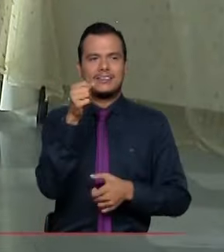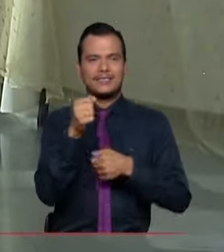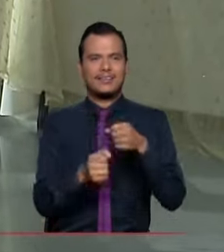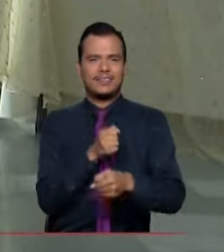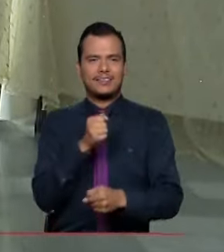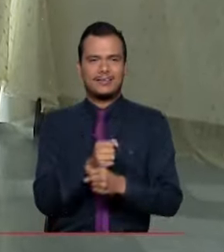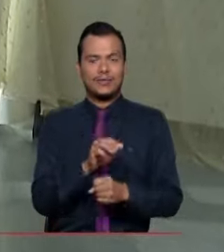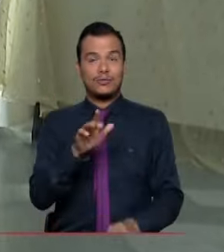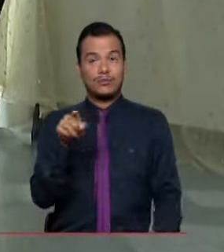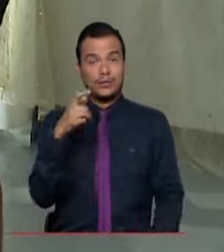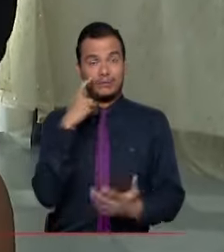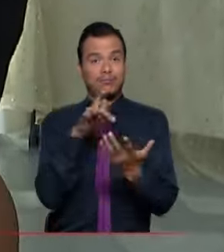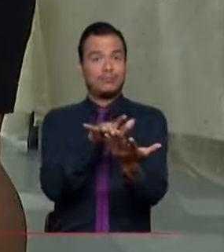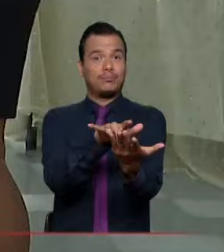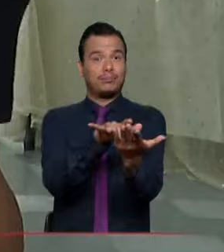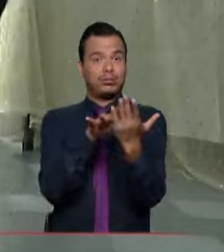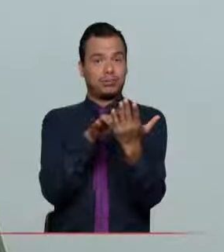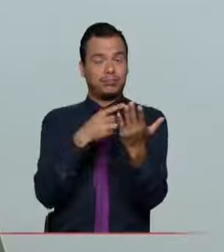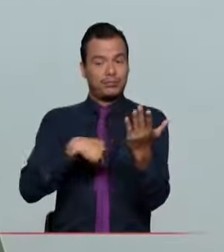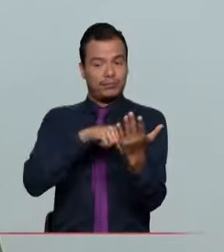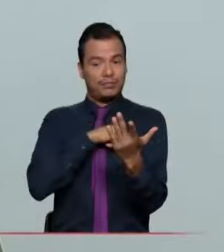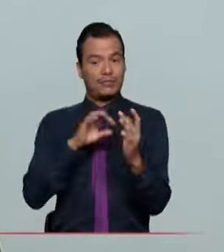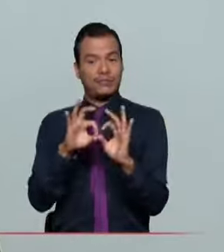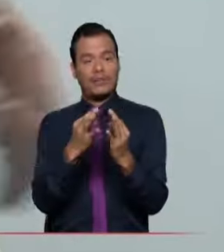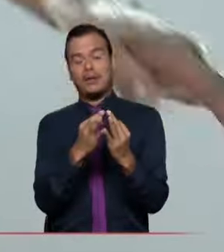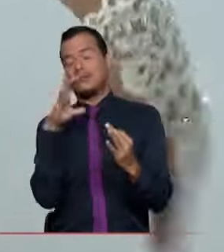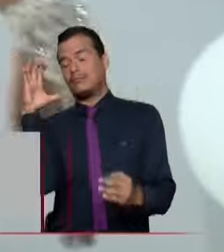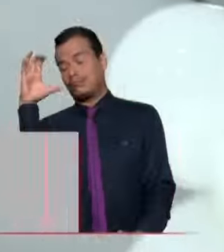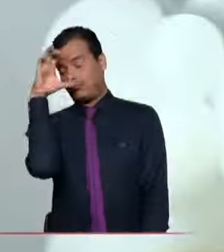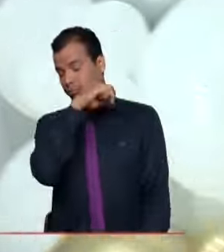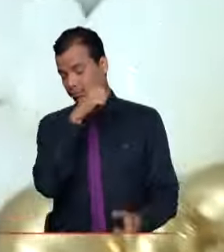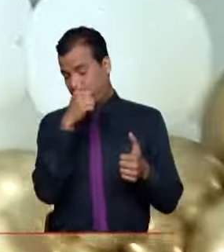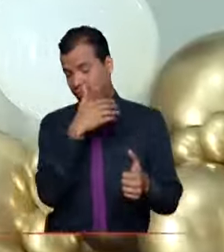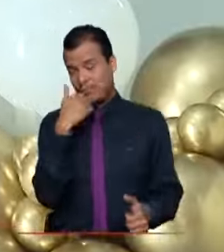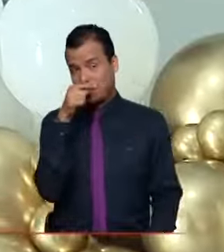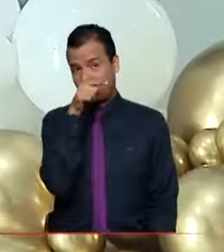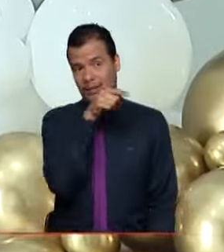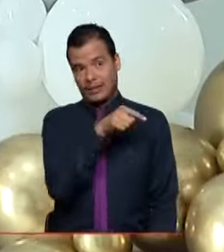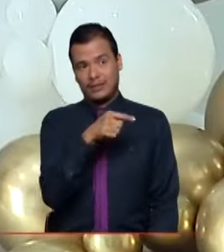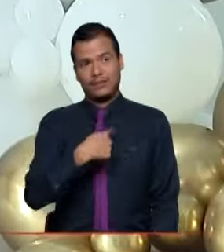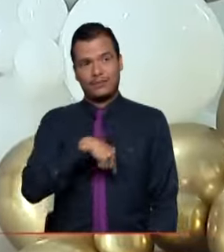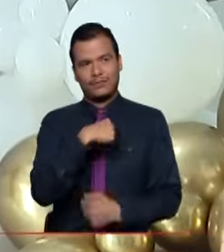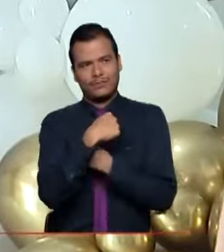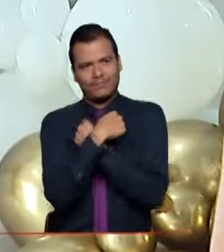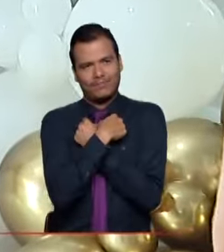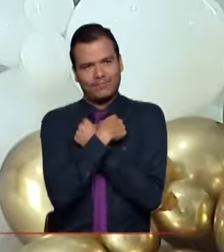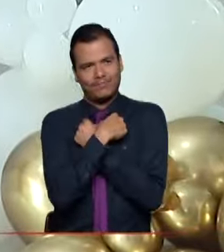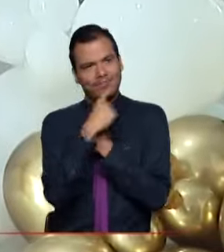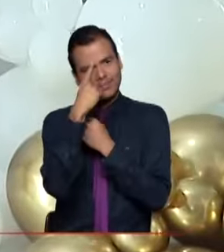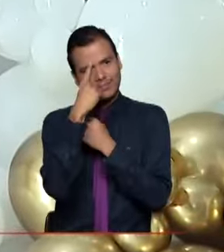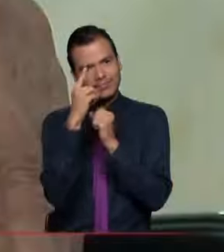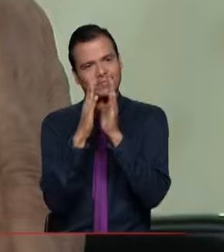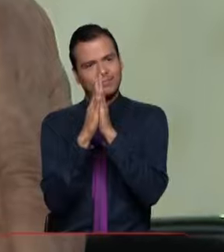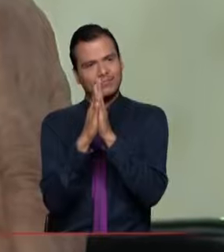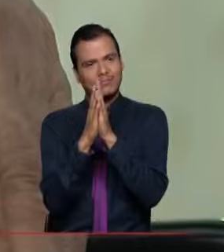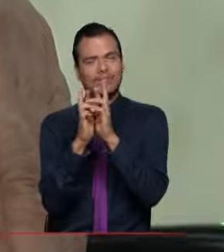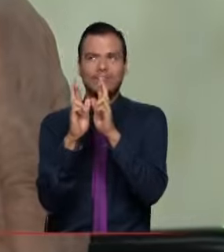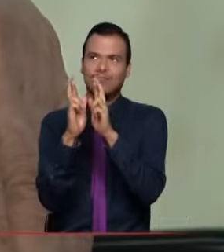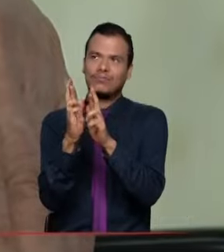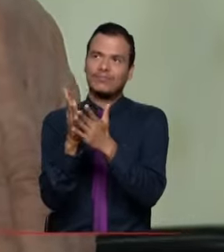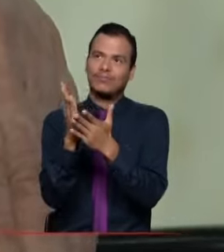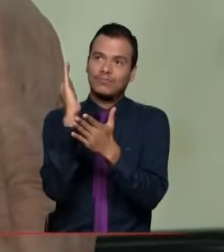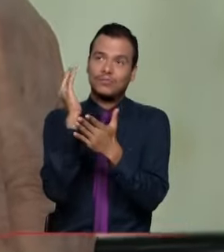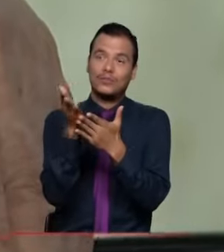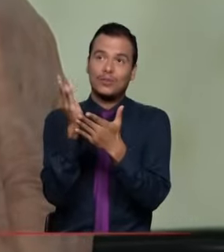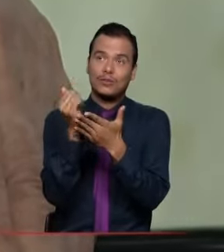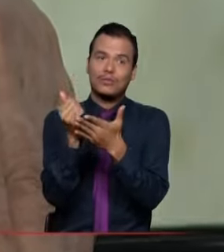Un ejemplo para nuestra familia, lo queremos, lo amamos y le pedimos a Dios que nos acompañe